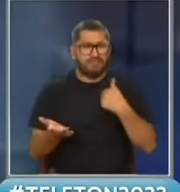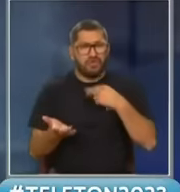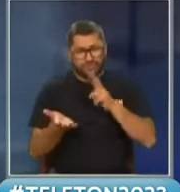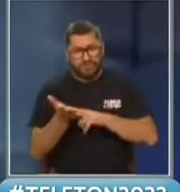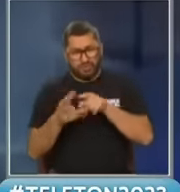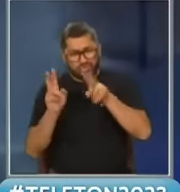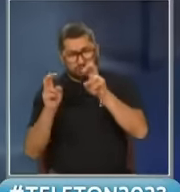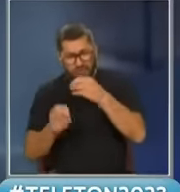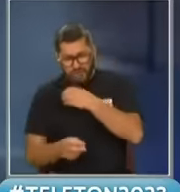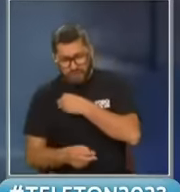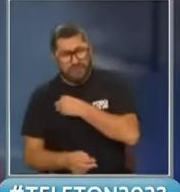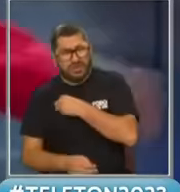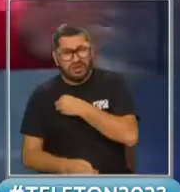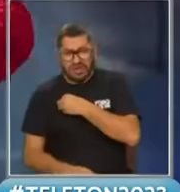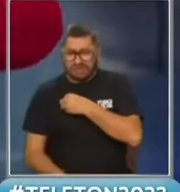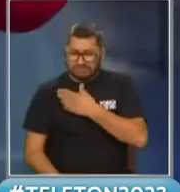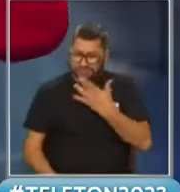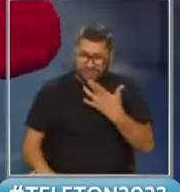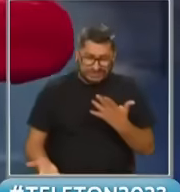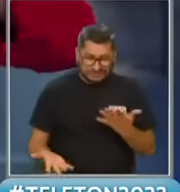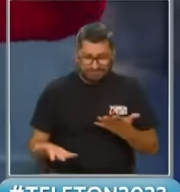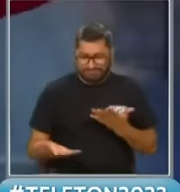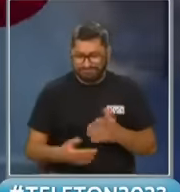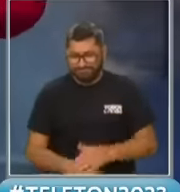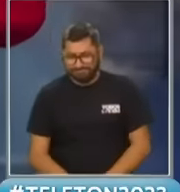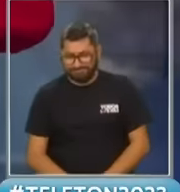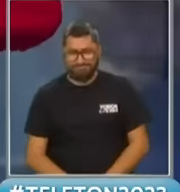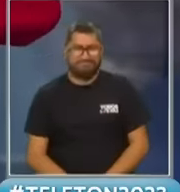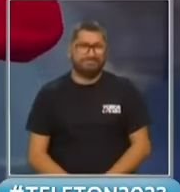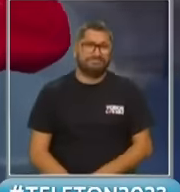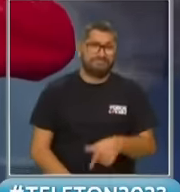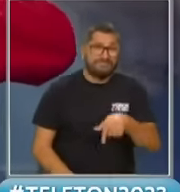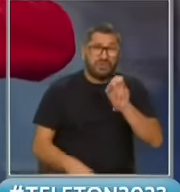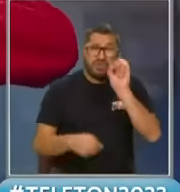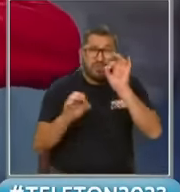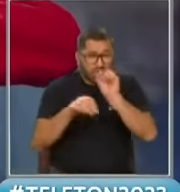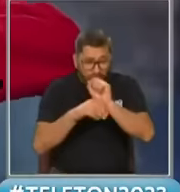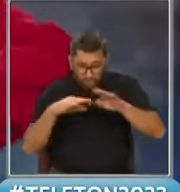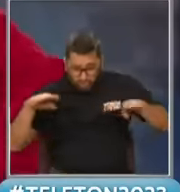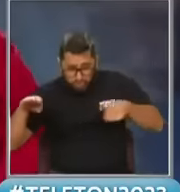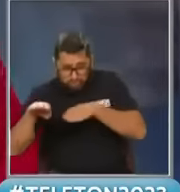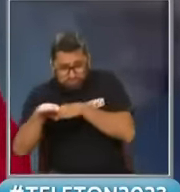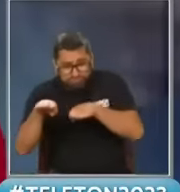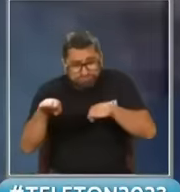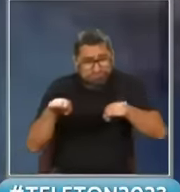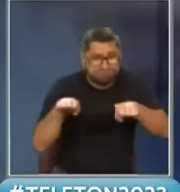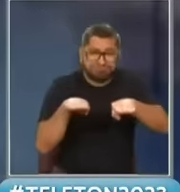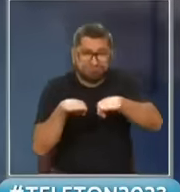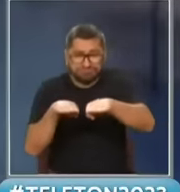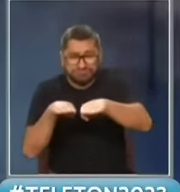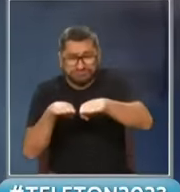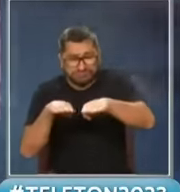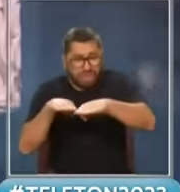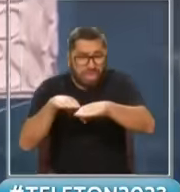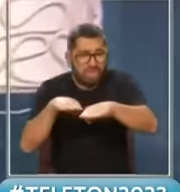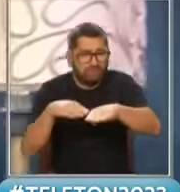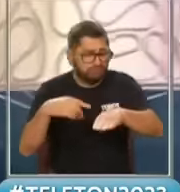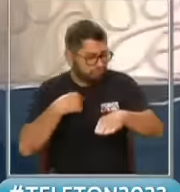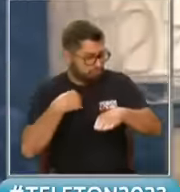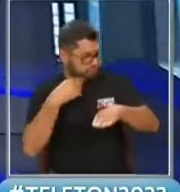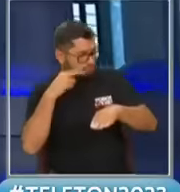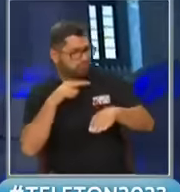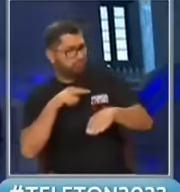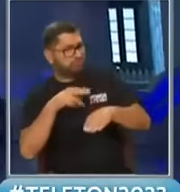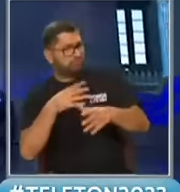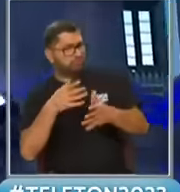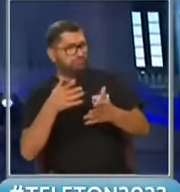fue trágico, porque pasamos la barricada y pasa otro auto, se estaciona y yo, igual que mis cofrades,